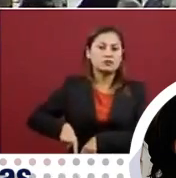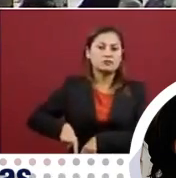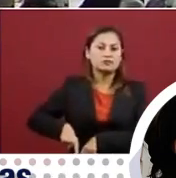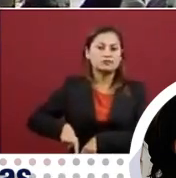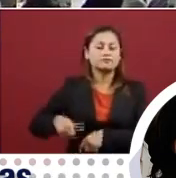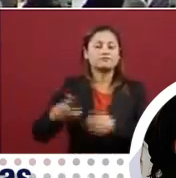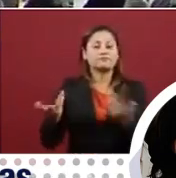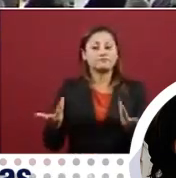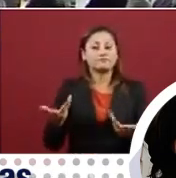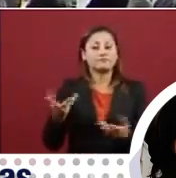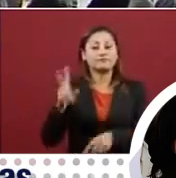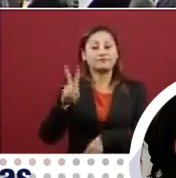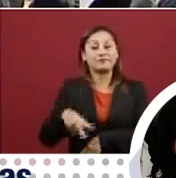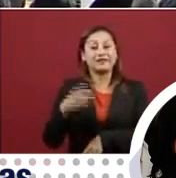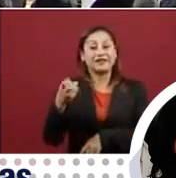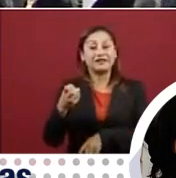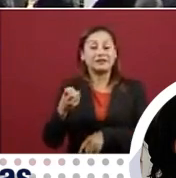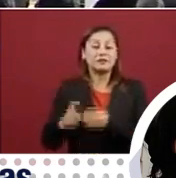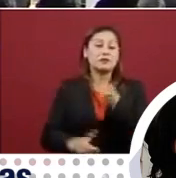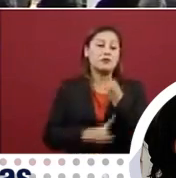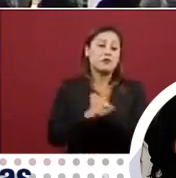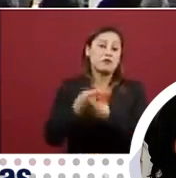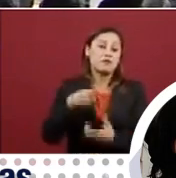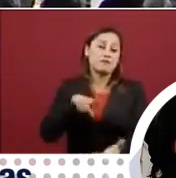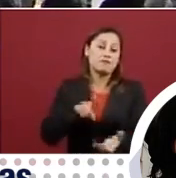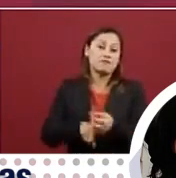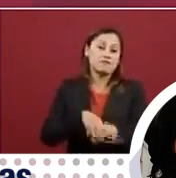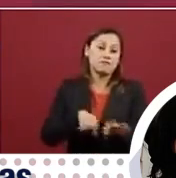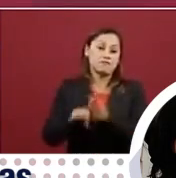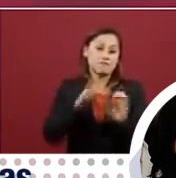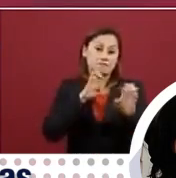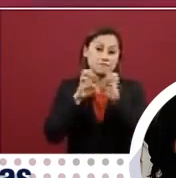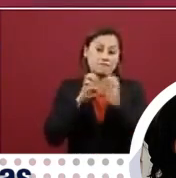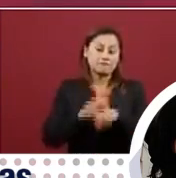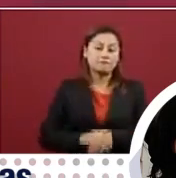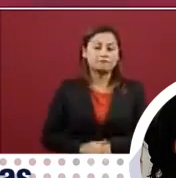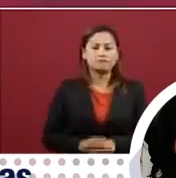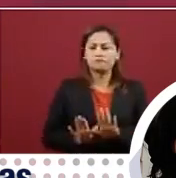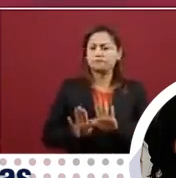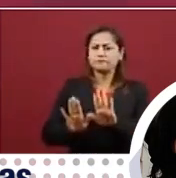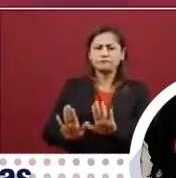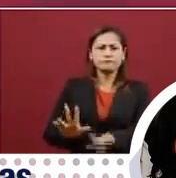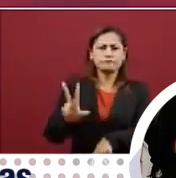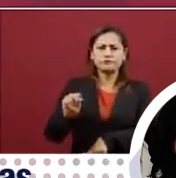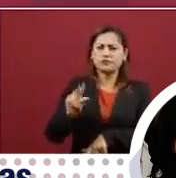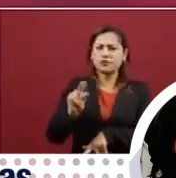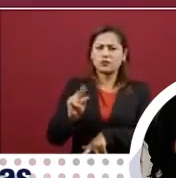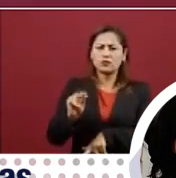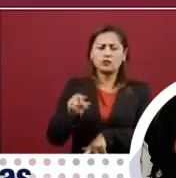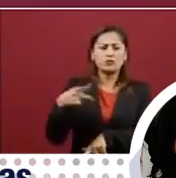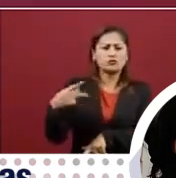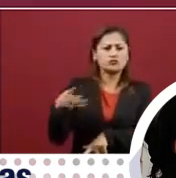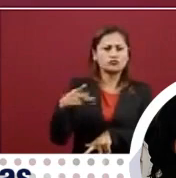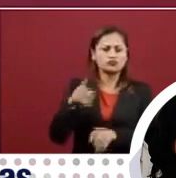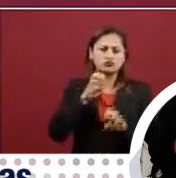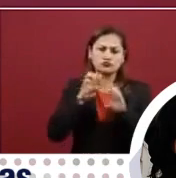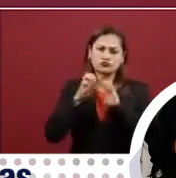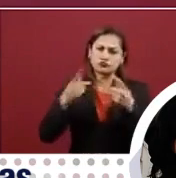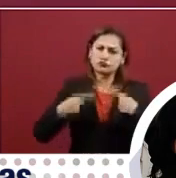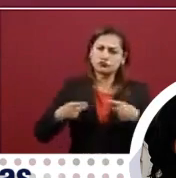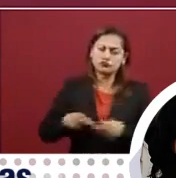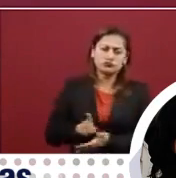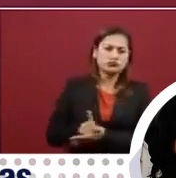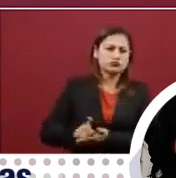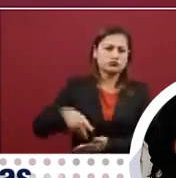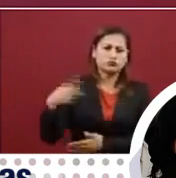de transición que requiere que los periodistas no se queden en el desamparo y también, por otro lado, que haya una efectiva capacitación a los